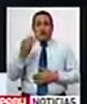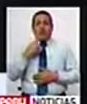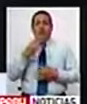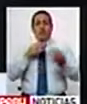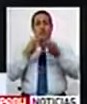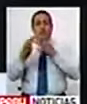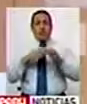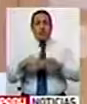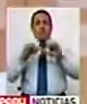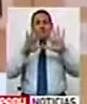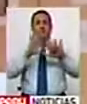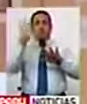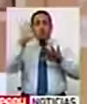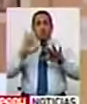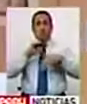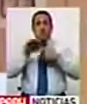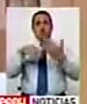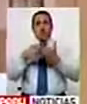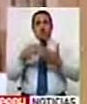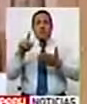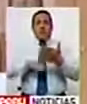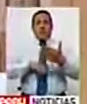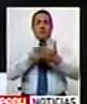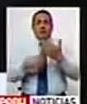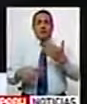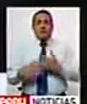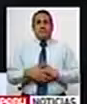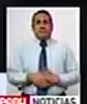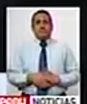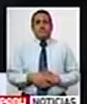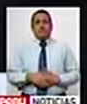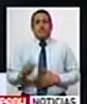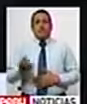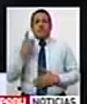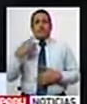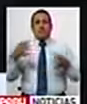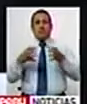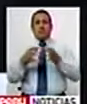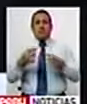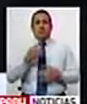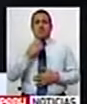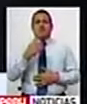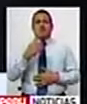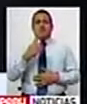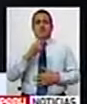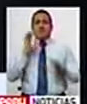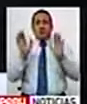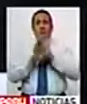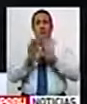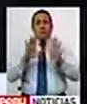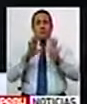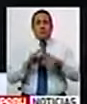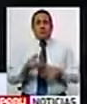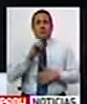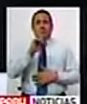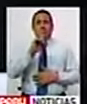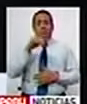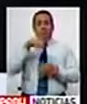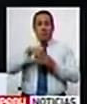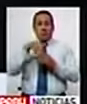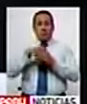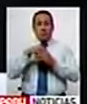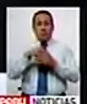el 10% de estas podrían ser anuladas. El primer grupo de actas son actas con votos